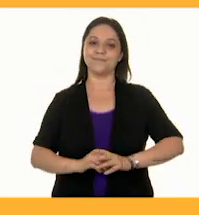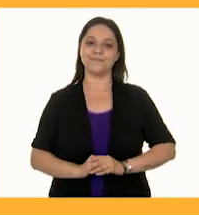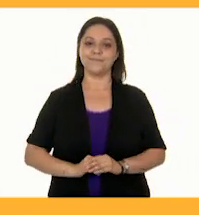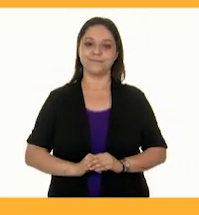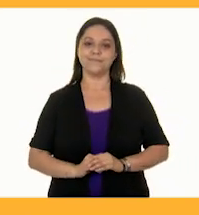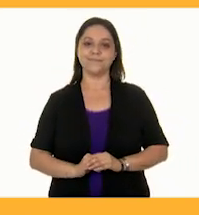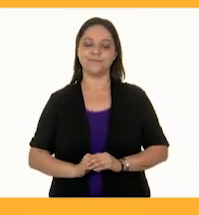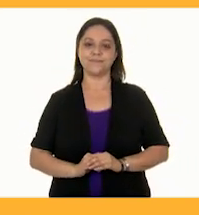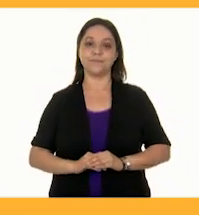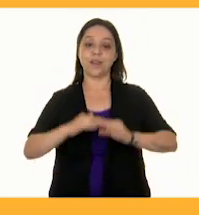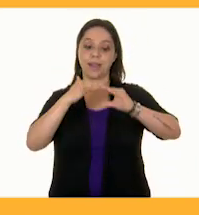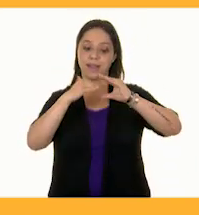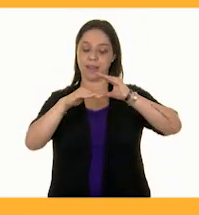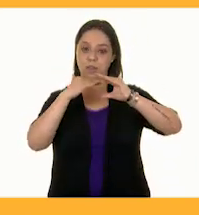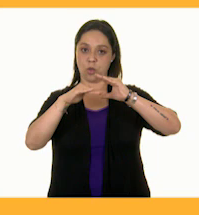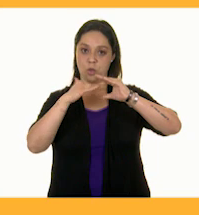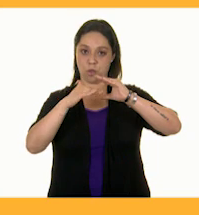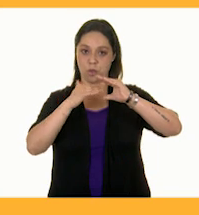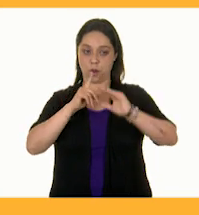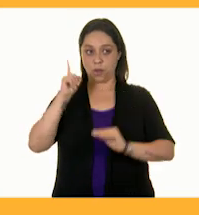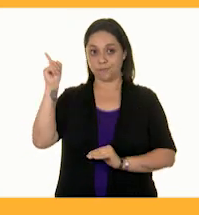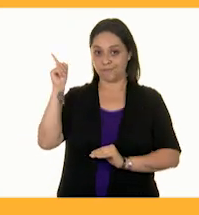cep.gob.mx. Correo